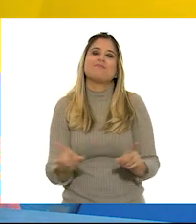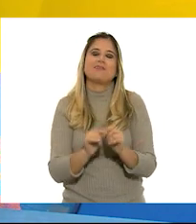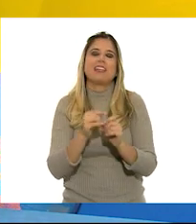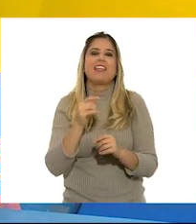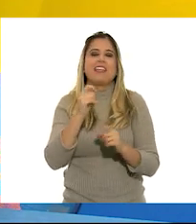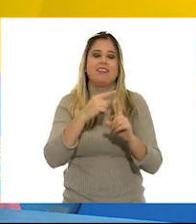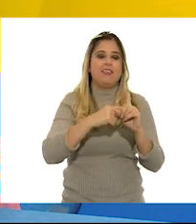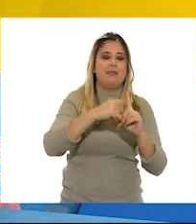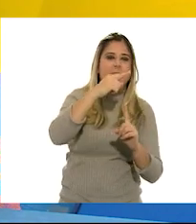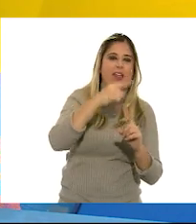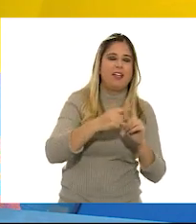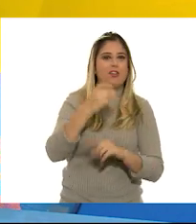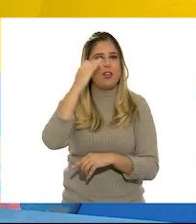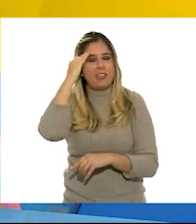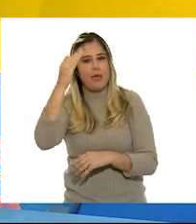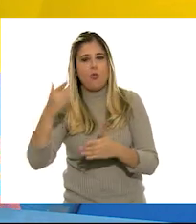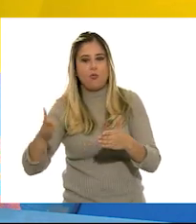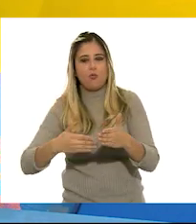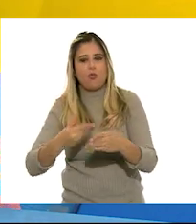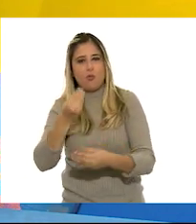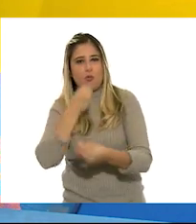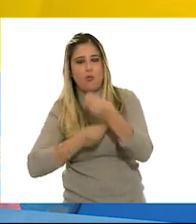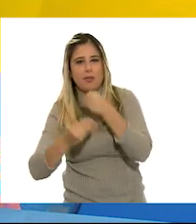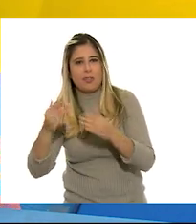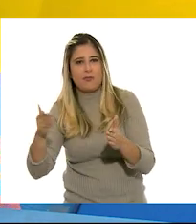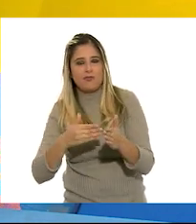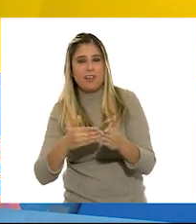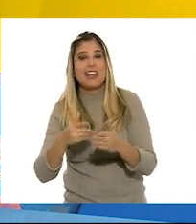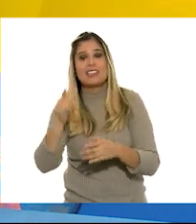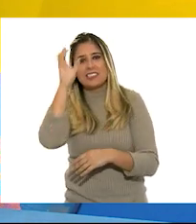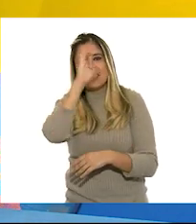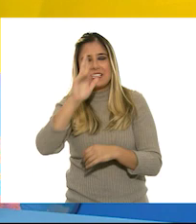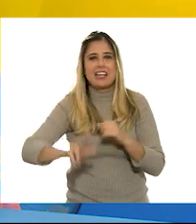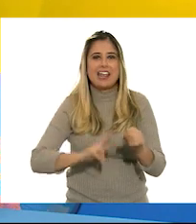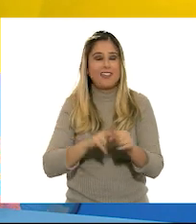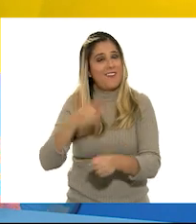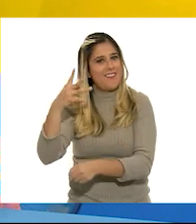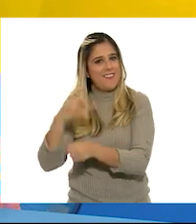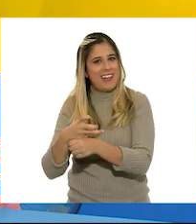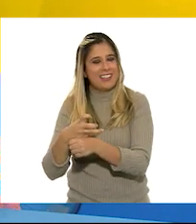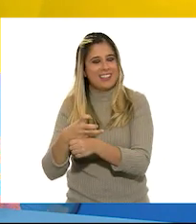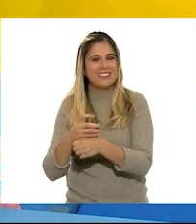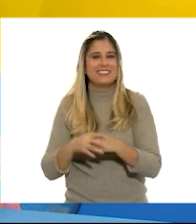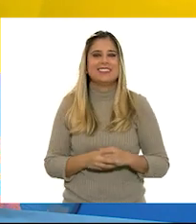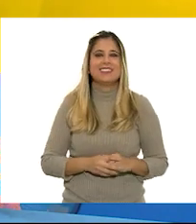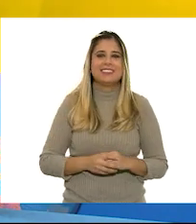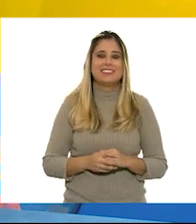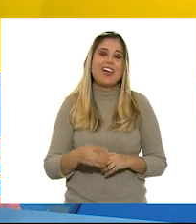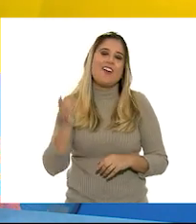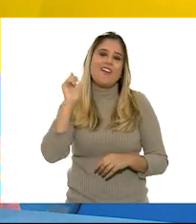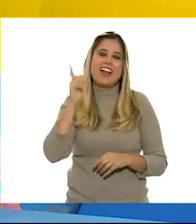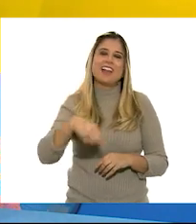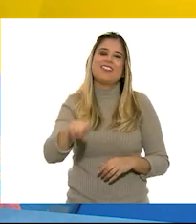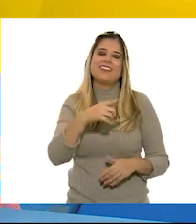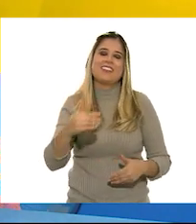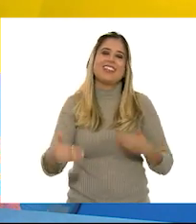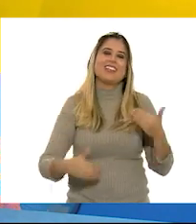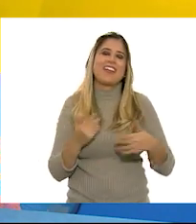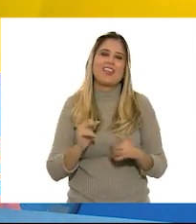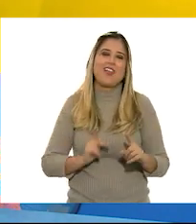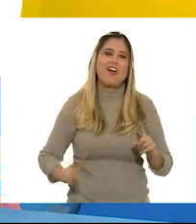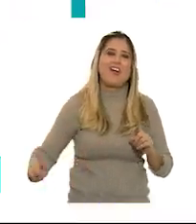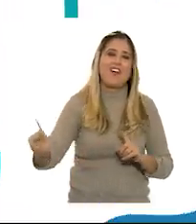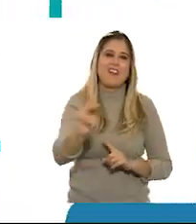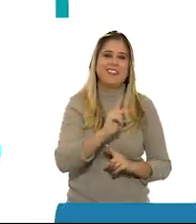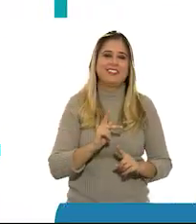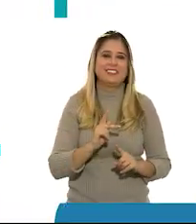y tiempo en la preparación de los alimentos de Ciencias Naturales de cuarto grado. Espero que lo hayan disfrutado tanto como